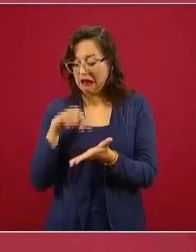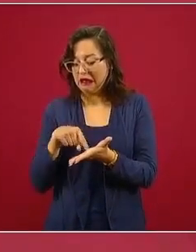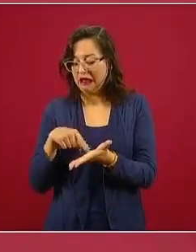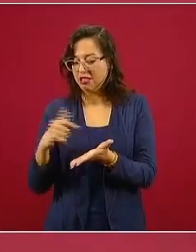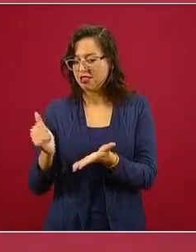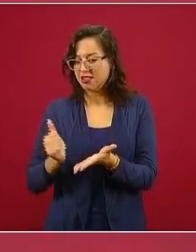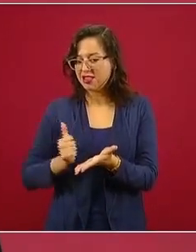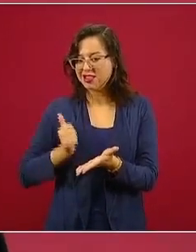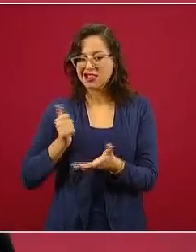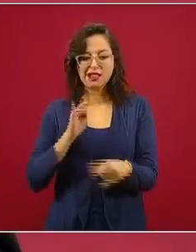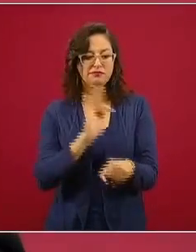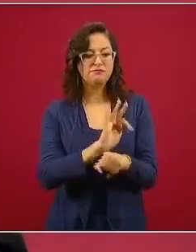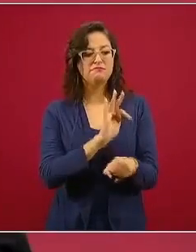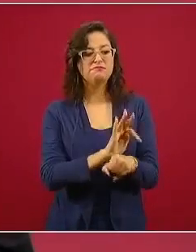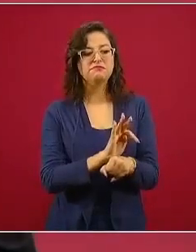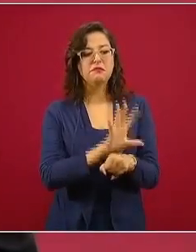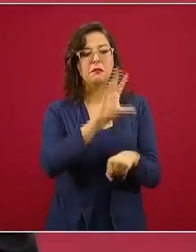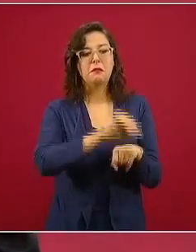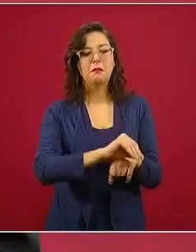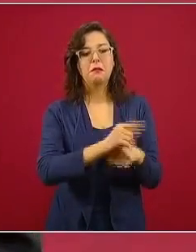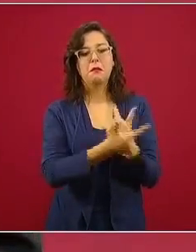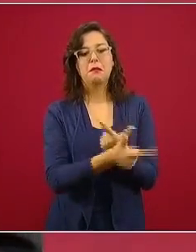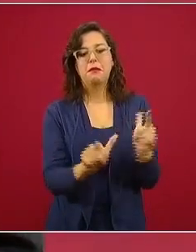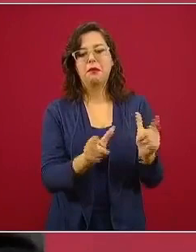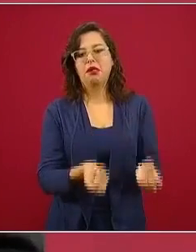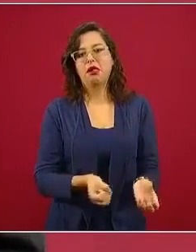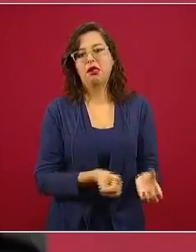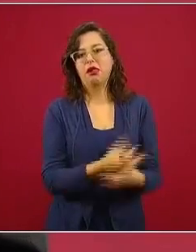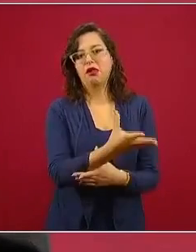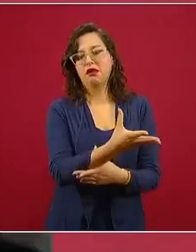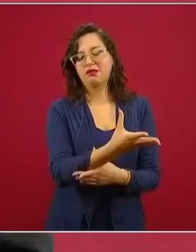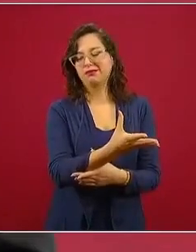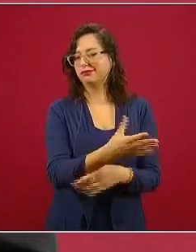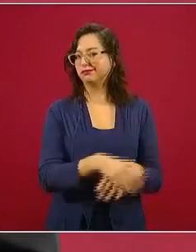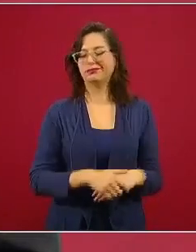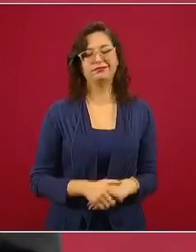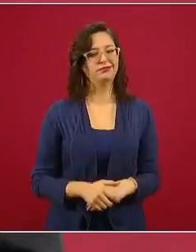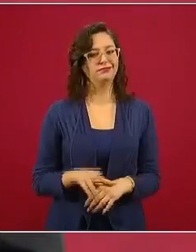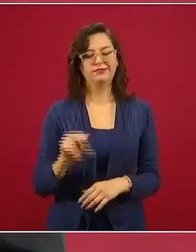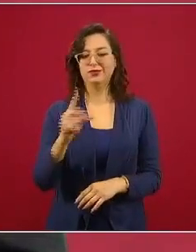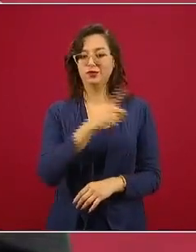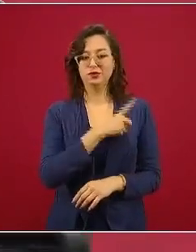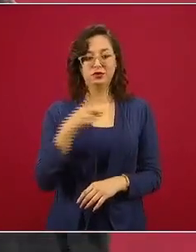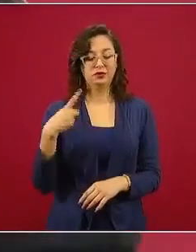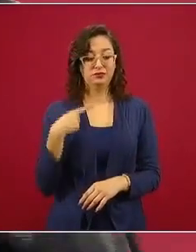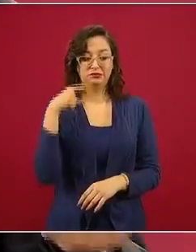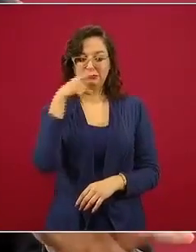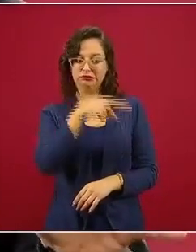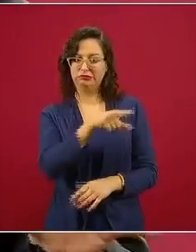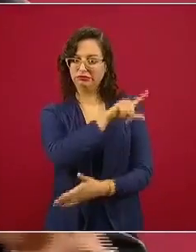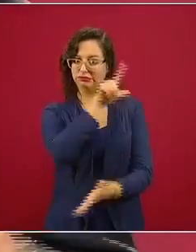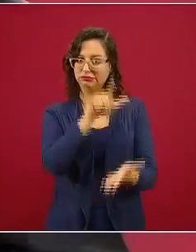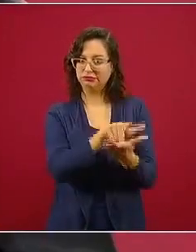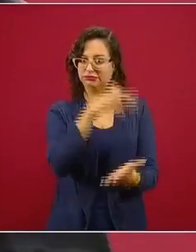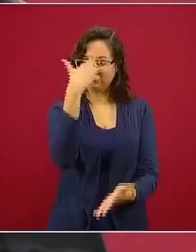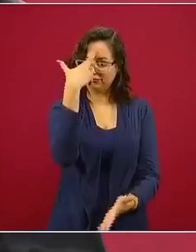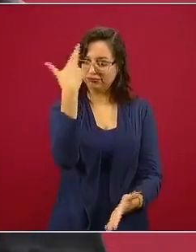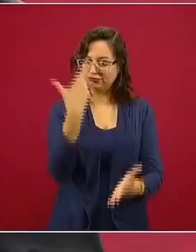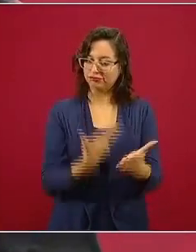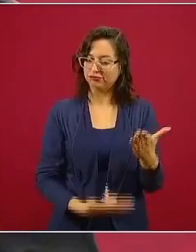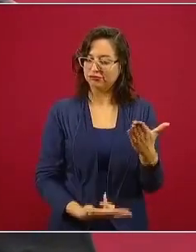pretexto para dejar en libertad a un presunto delincuente. Eso se tiene que terminar,